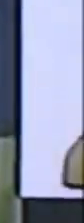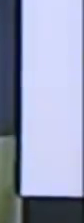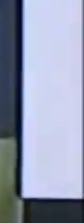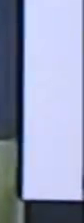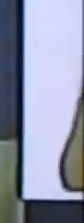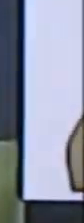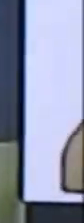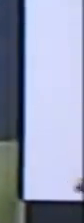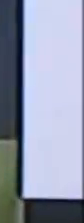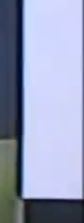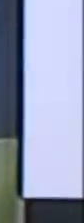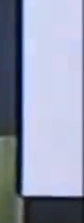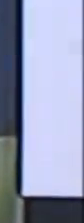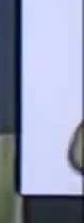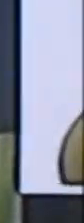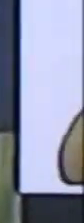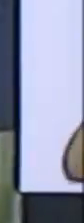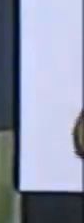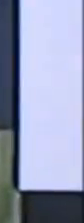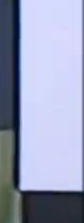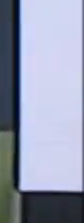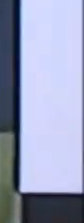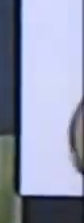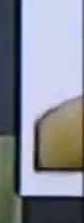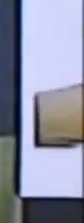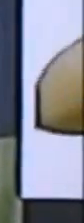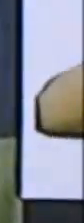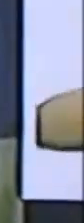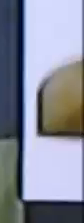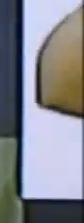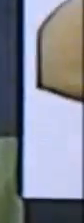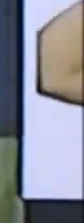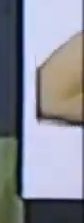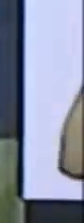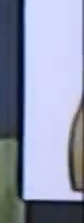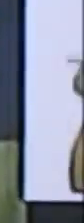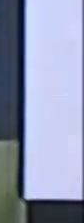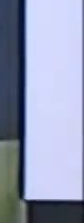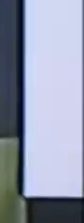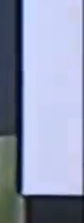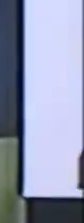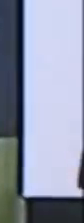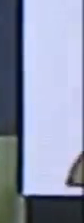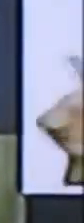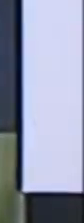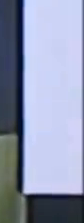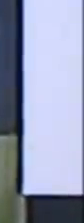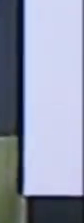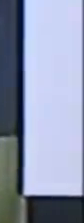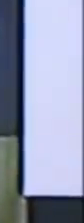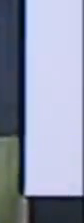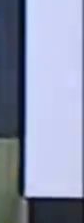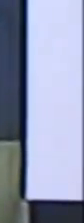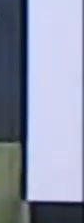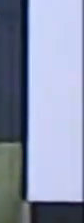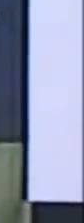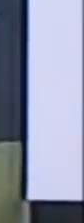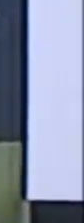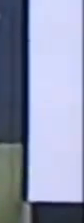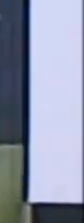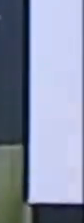épocas tristes que se produjeron en el pasado y es que esperábamos ya